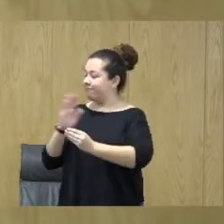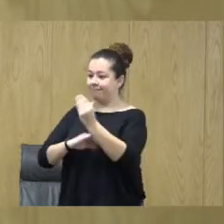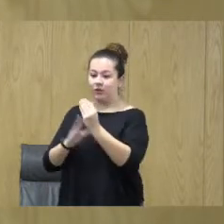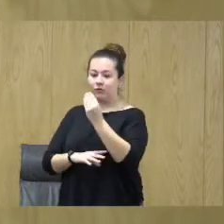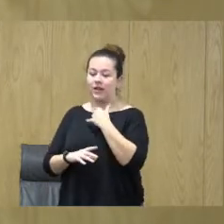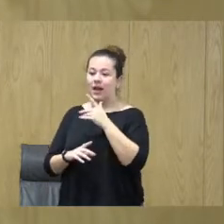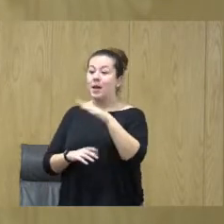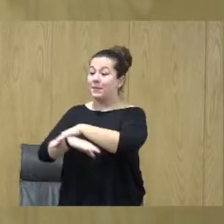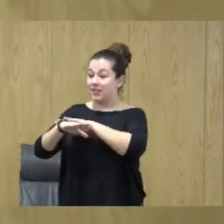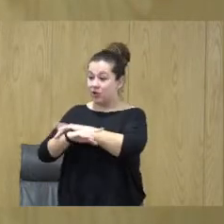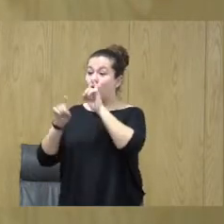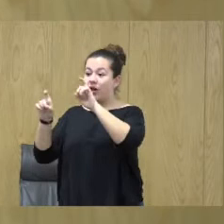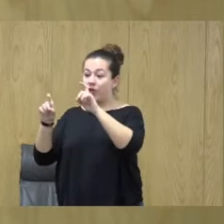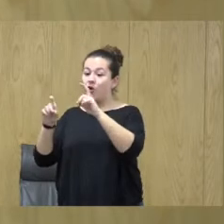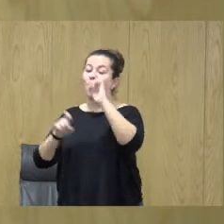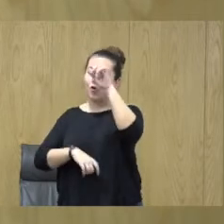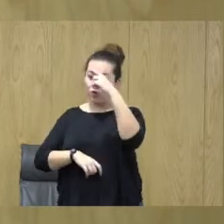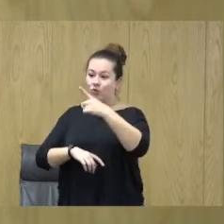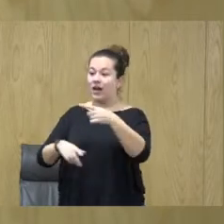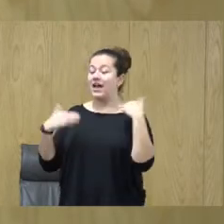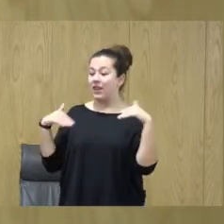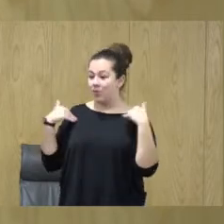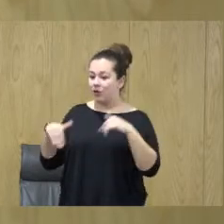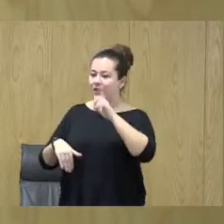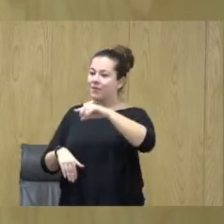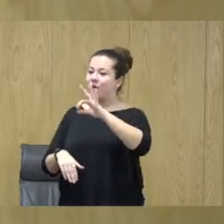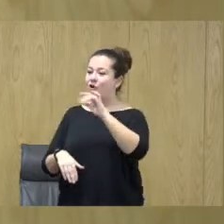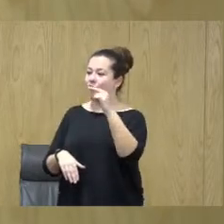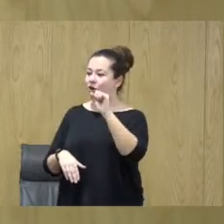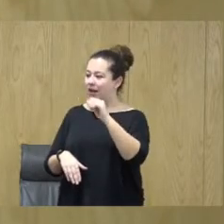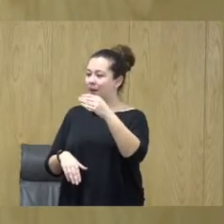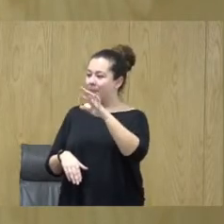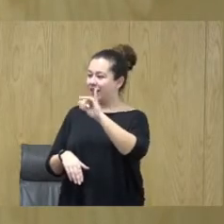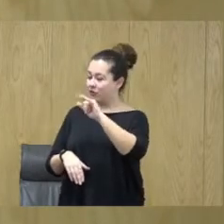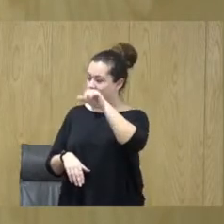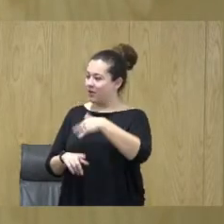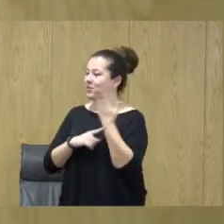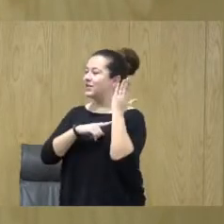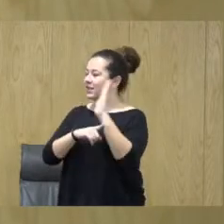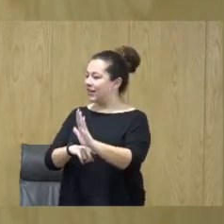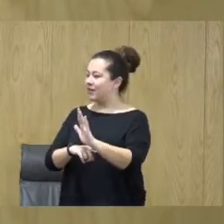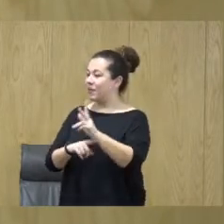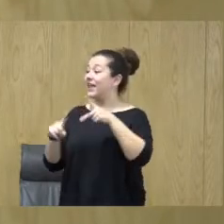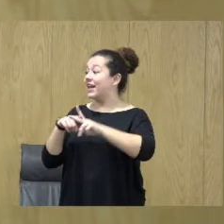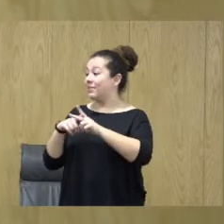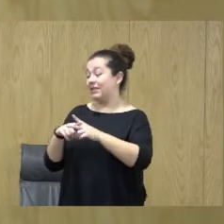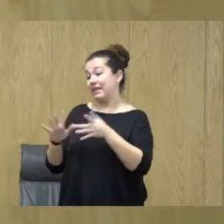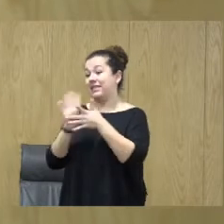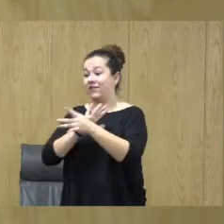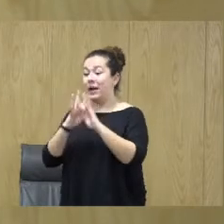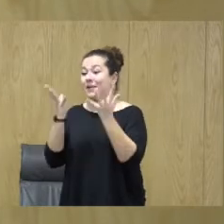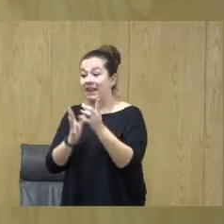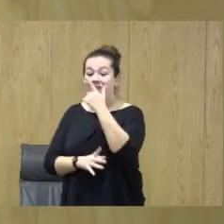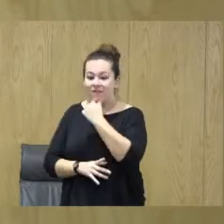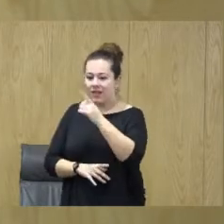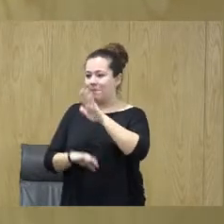Educación, Cultura y Deporte, a Olga Berrios, que también nos va a presentar la herramienta que significa Planeta Fácil. Para nosotros